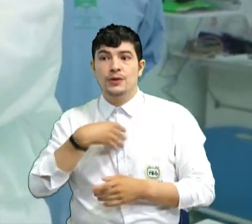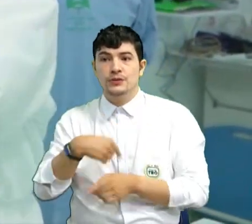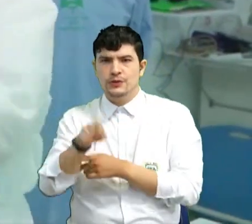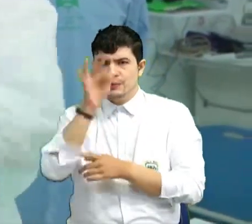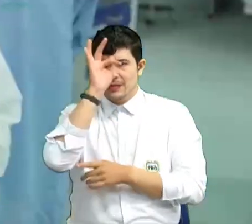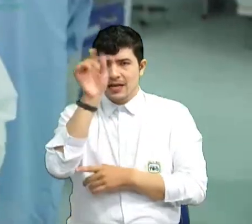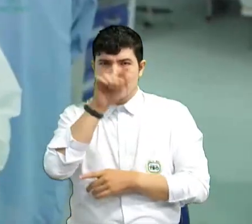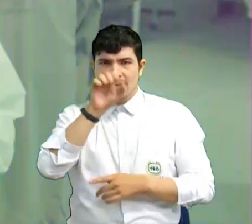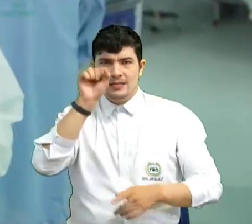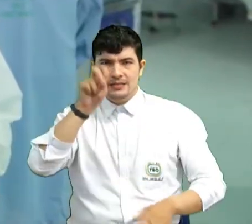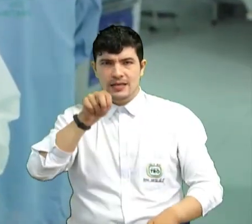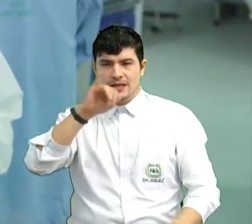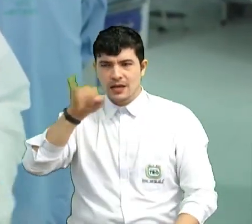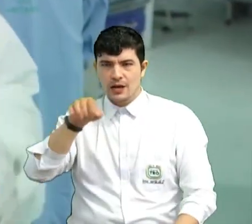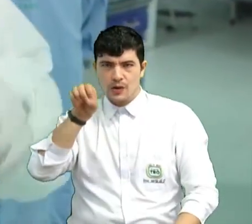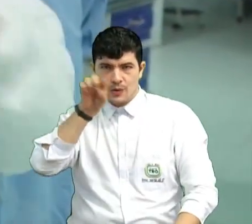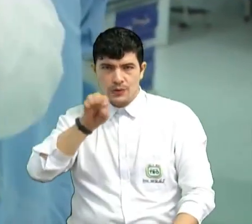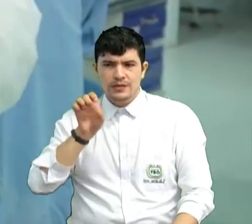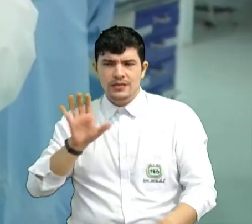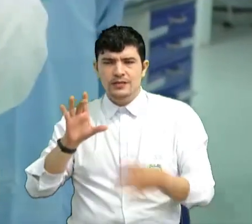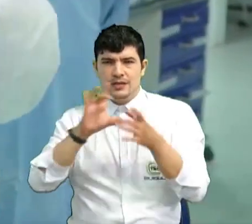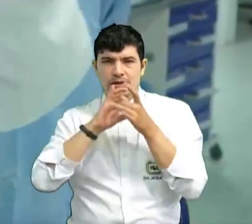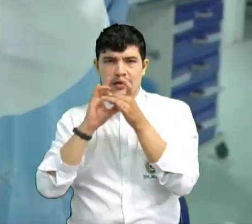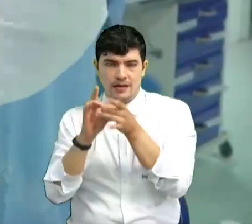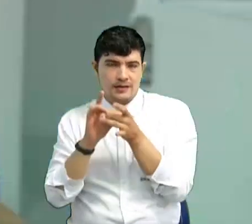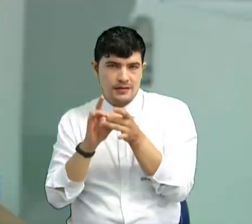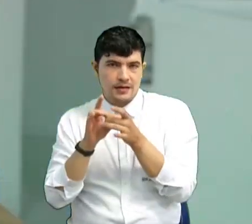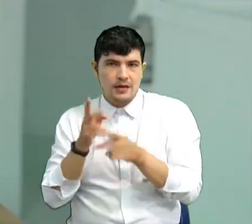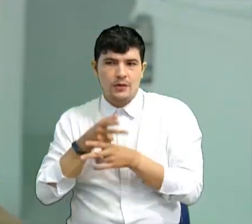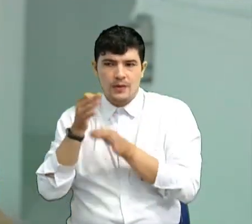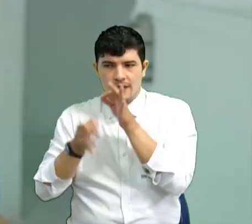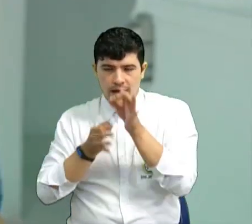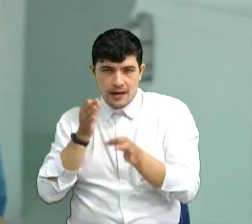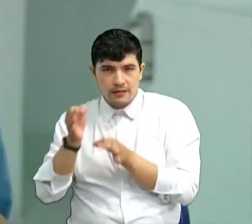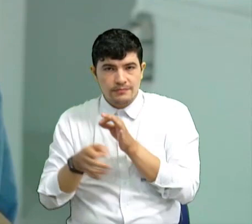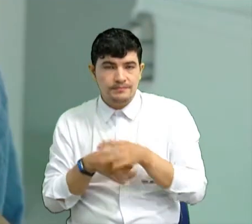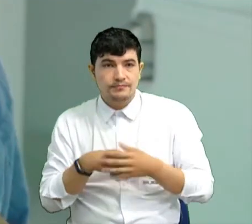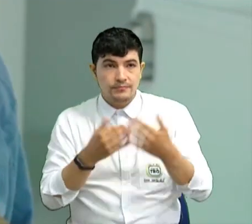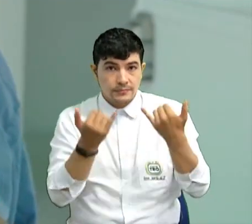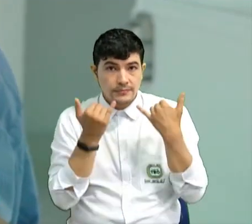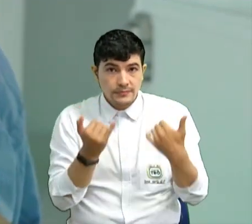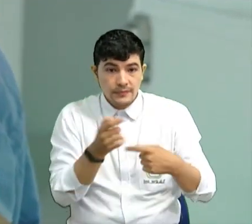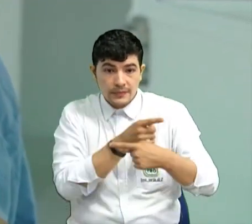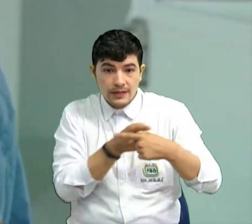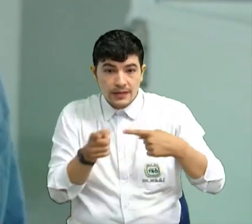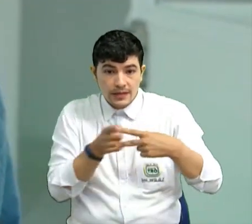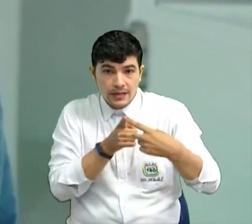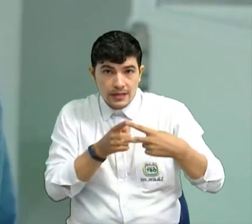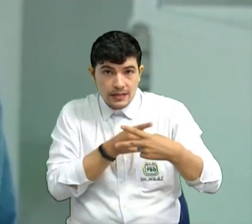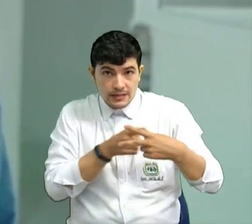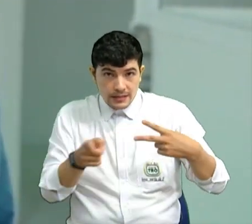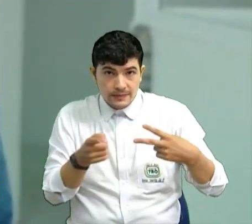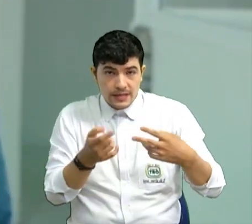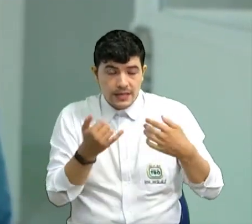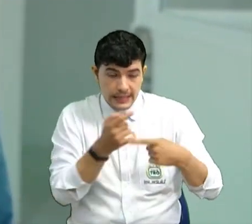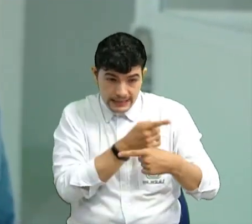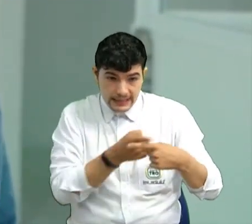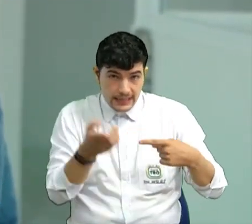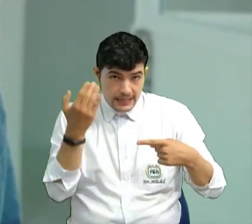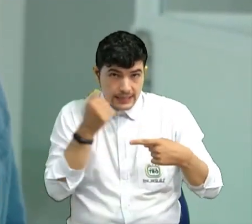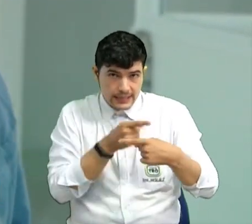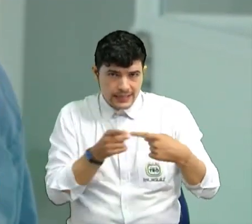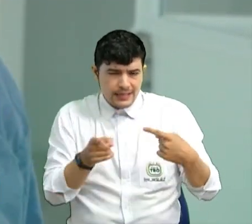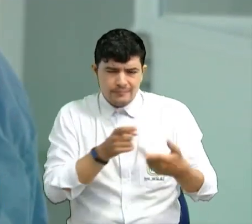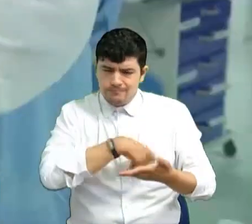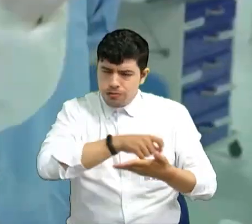San José recibiera las unidades de cuidados intermedios. Esta semana a contrarreloj se ha estado contratando todo el personal.